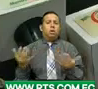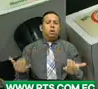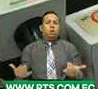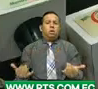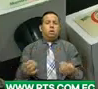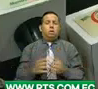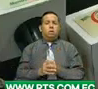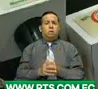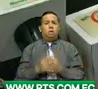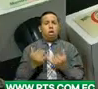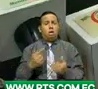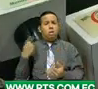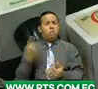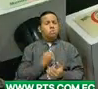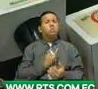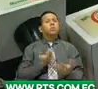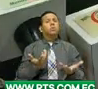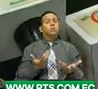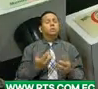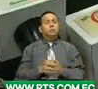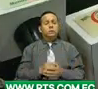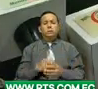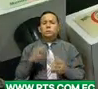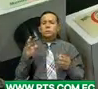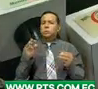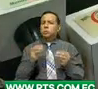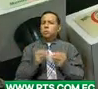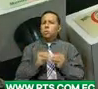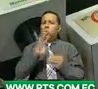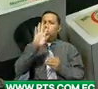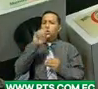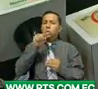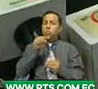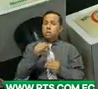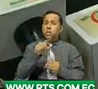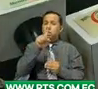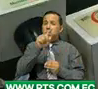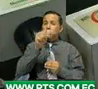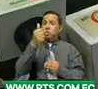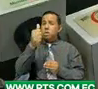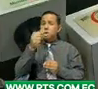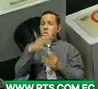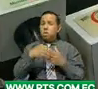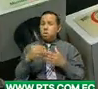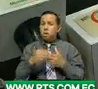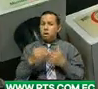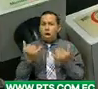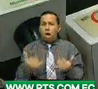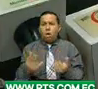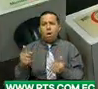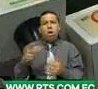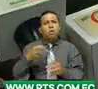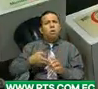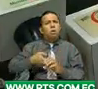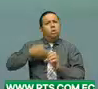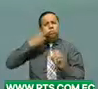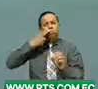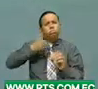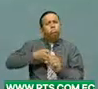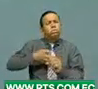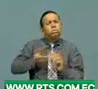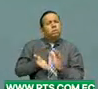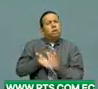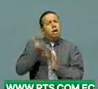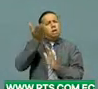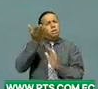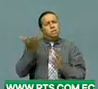ahorita en el momento 4 mil 110 dólares de pérdida porque estaba ese combustible por la embarcación a la